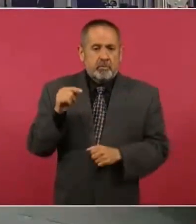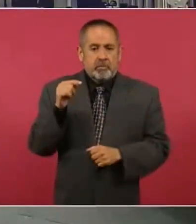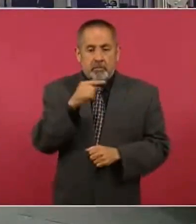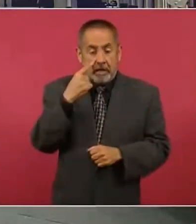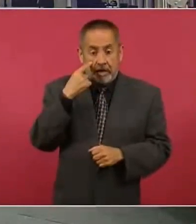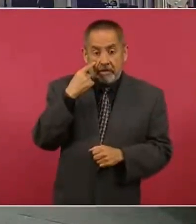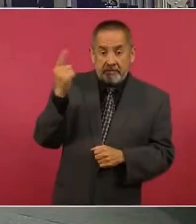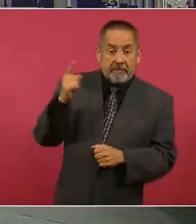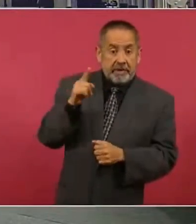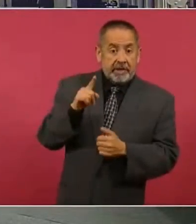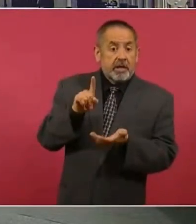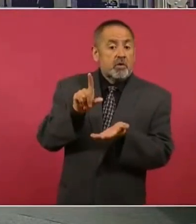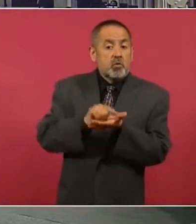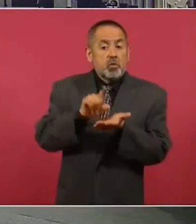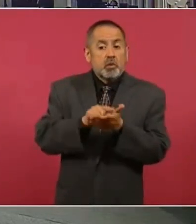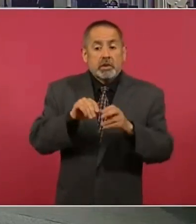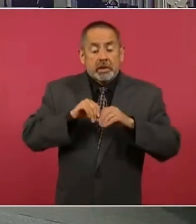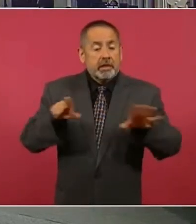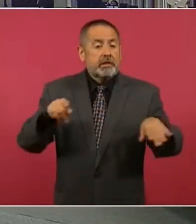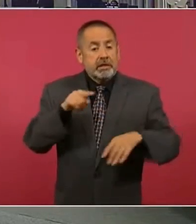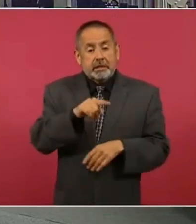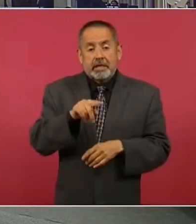y van a ver lo que pone.